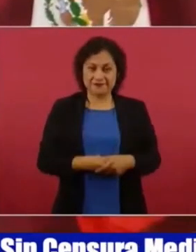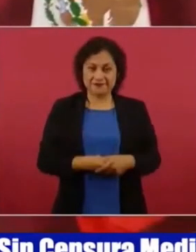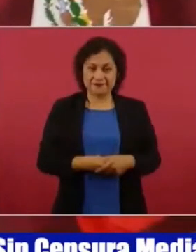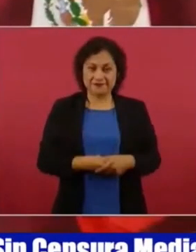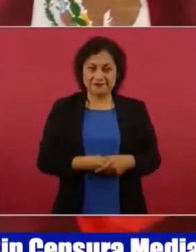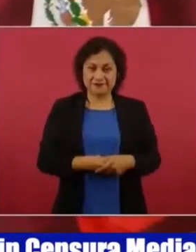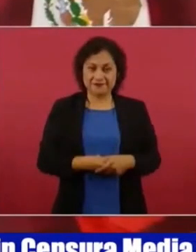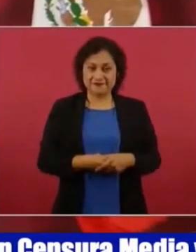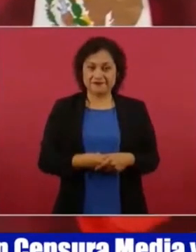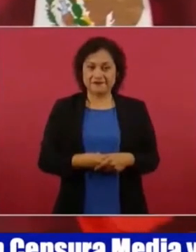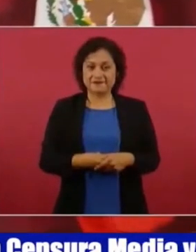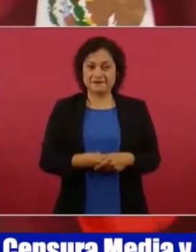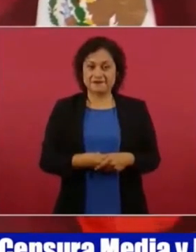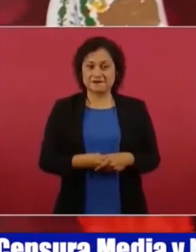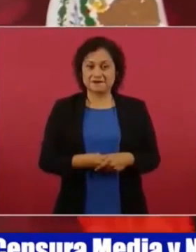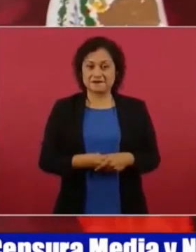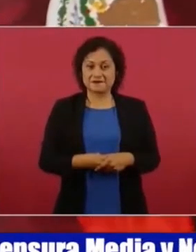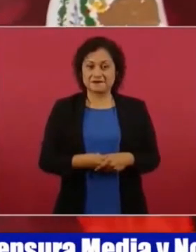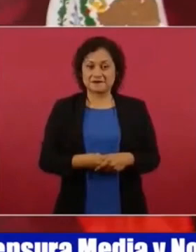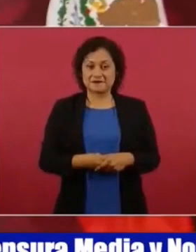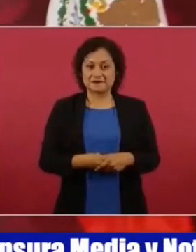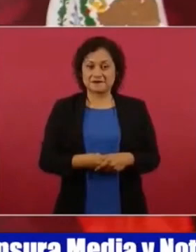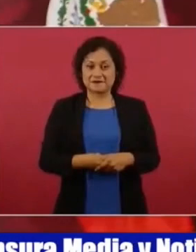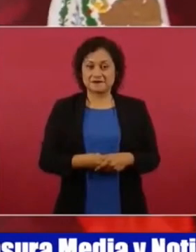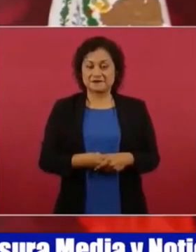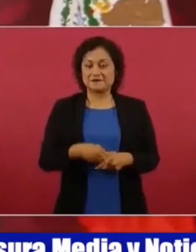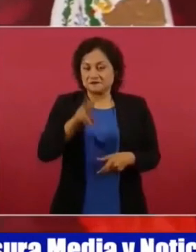No bosteza uno